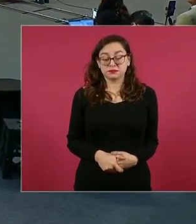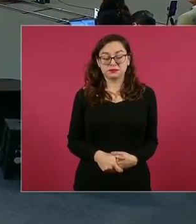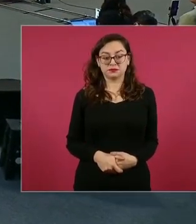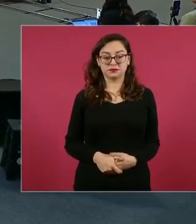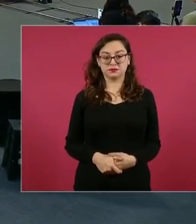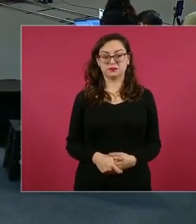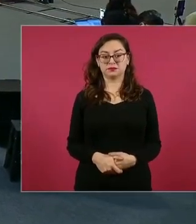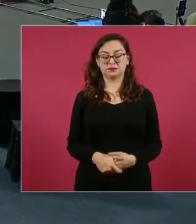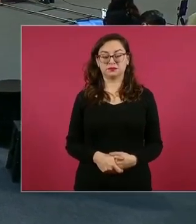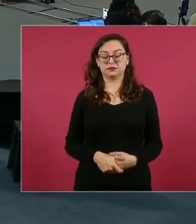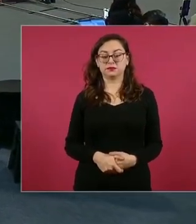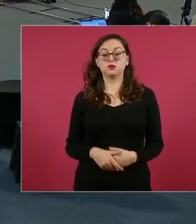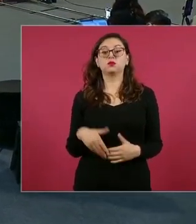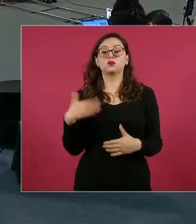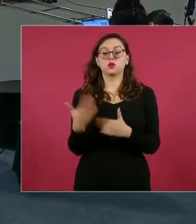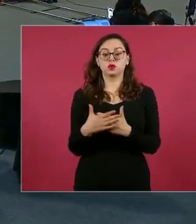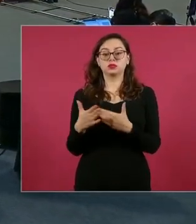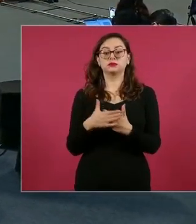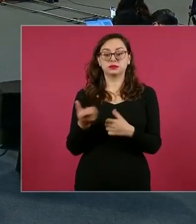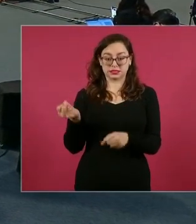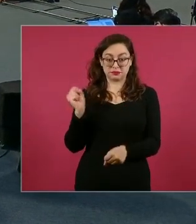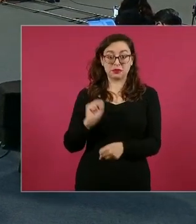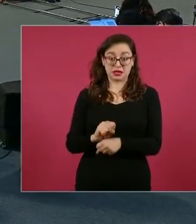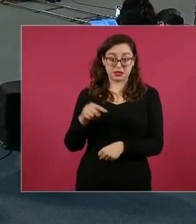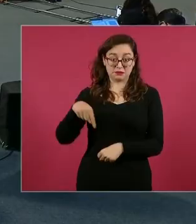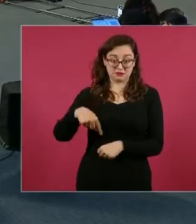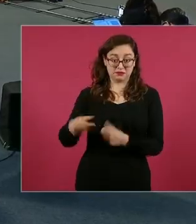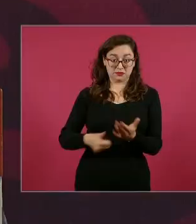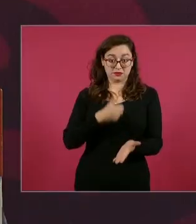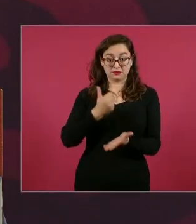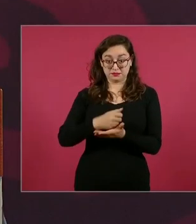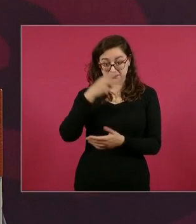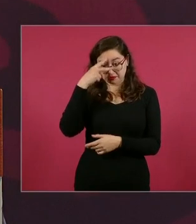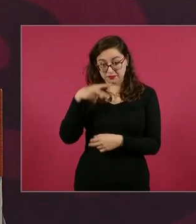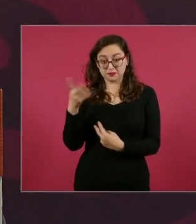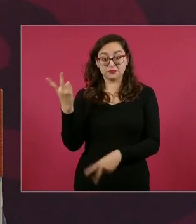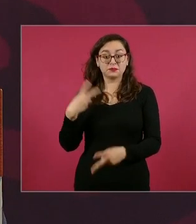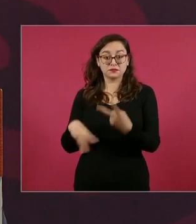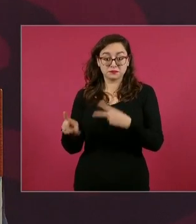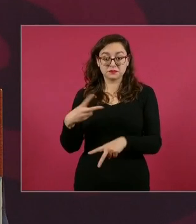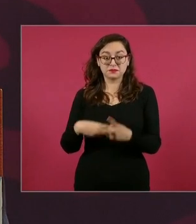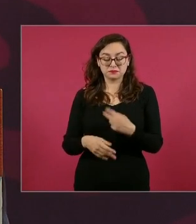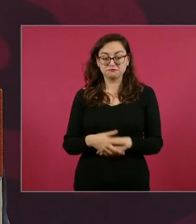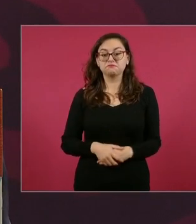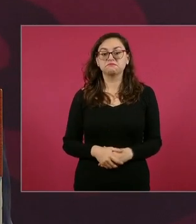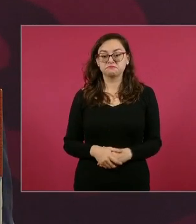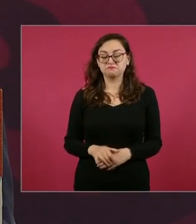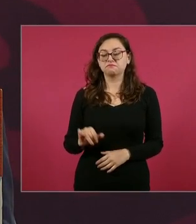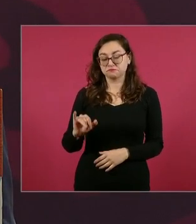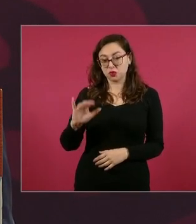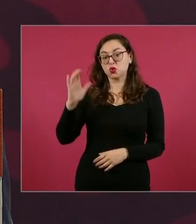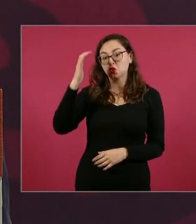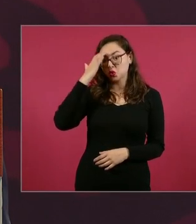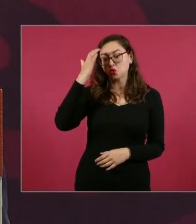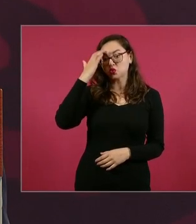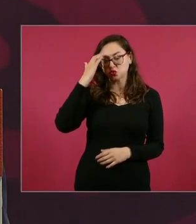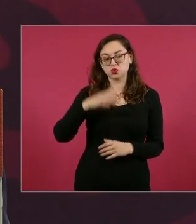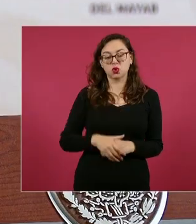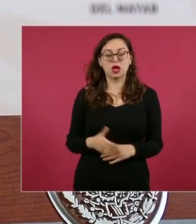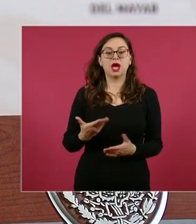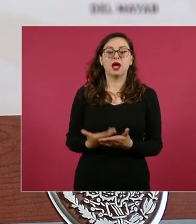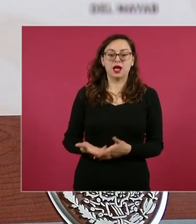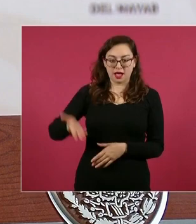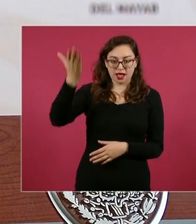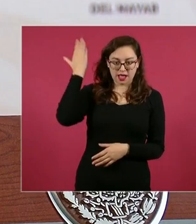viene la próxima semana a México Bueno sí lo conozco yo lo bueno cuando estamos en la oposición